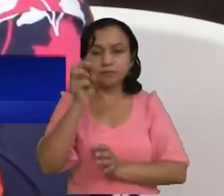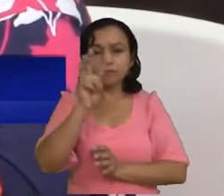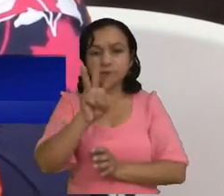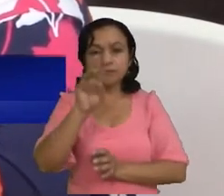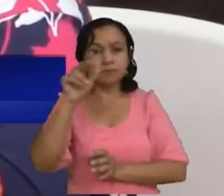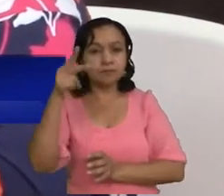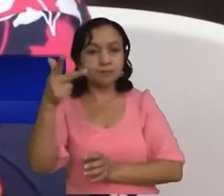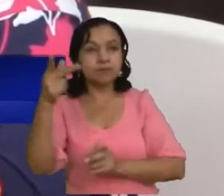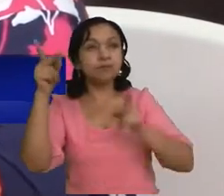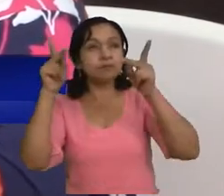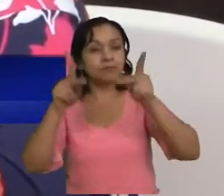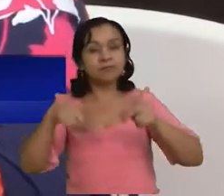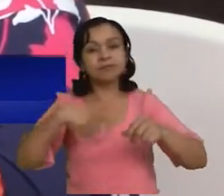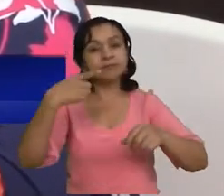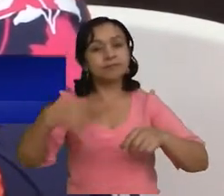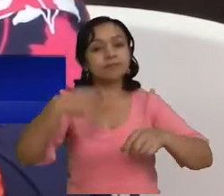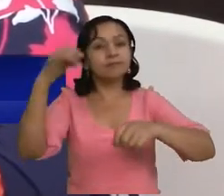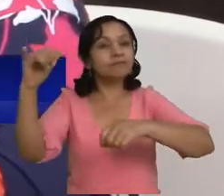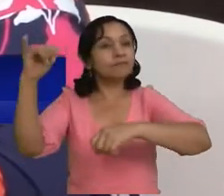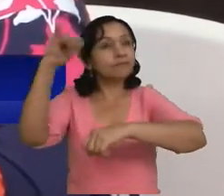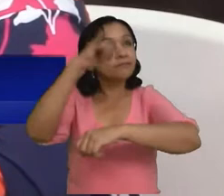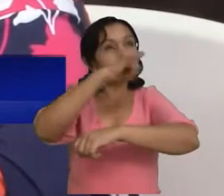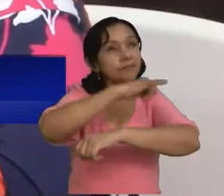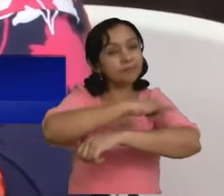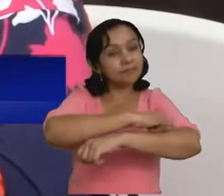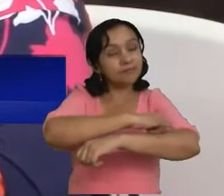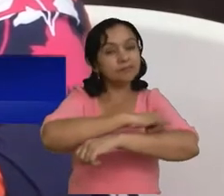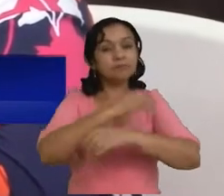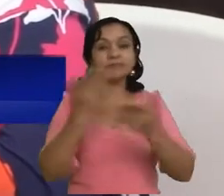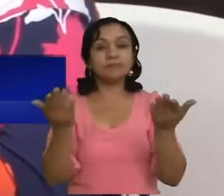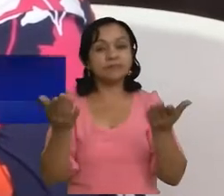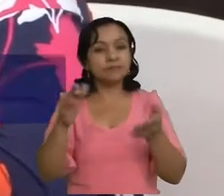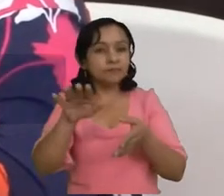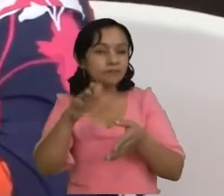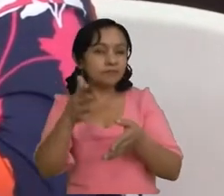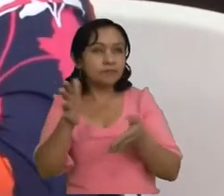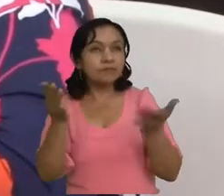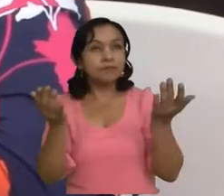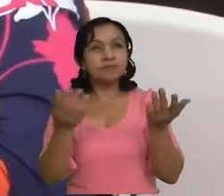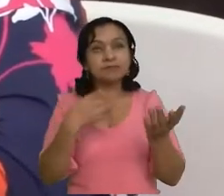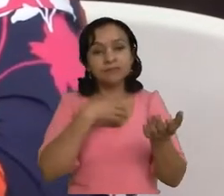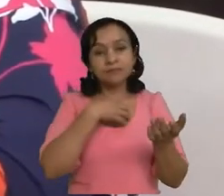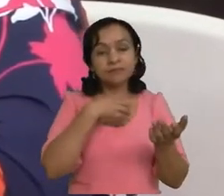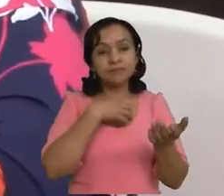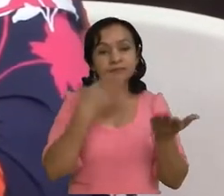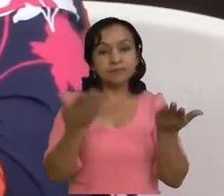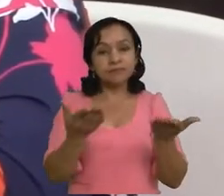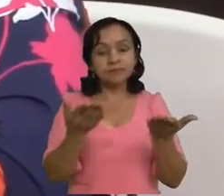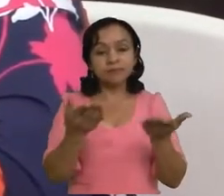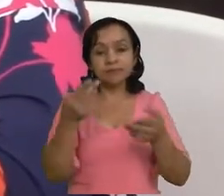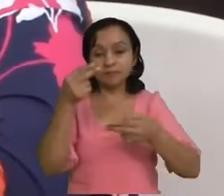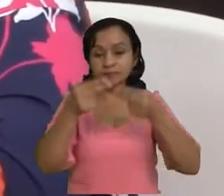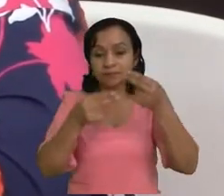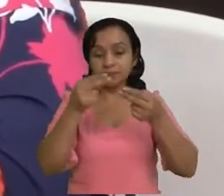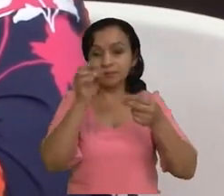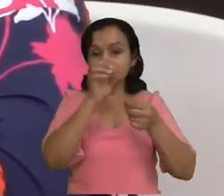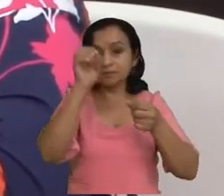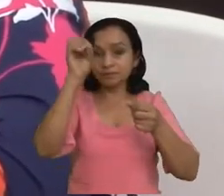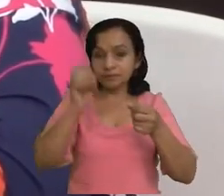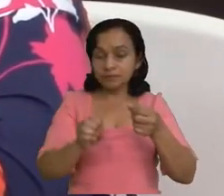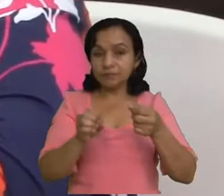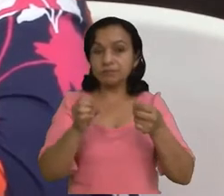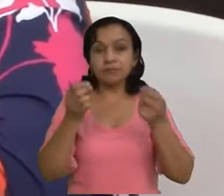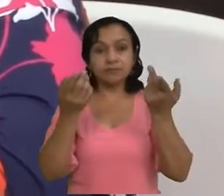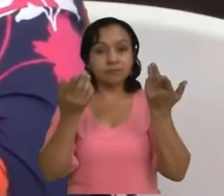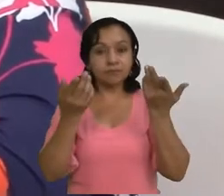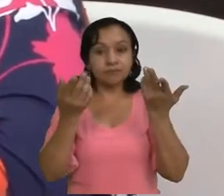2.938 pasajeros diarios. Y dentro de nuestros datos estadísticos y basado